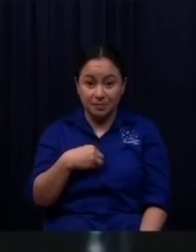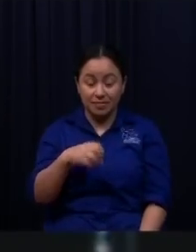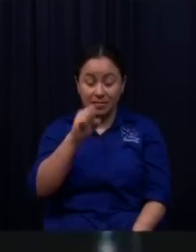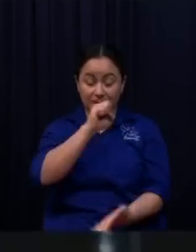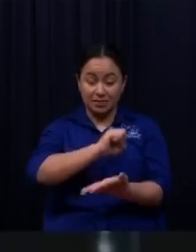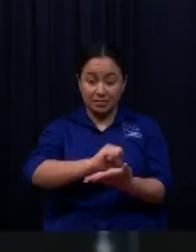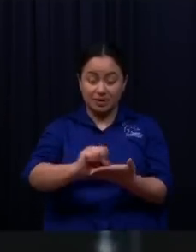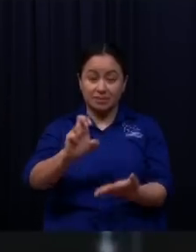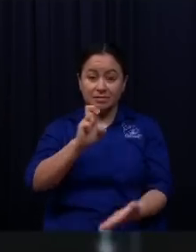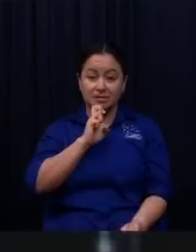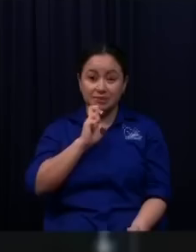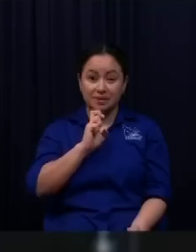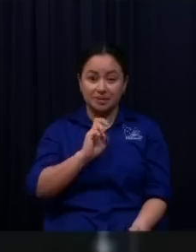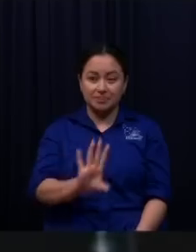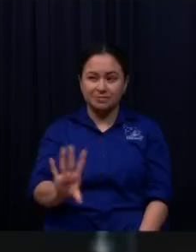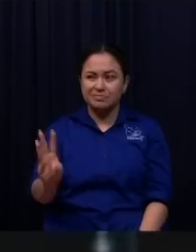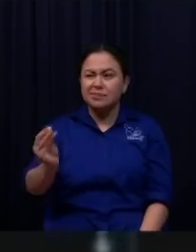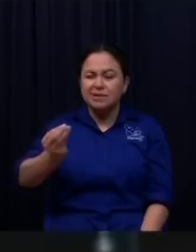¿Qué había?